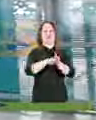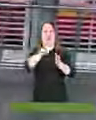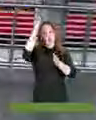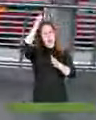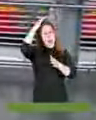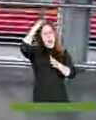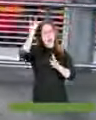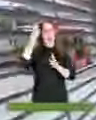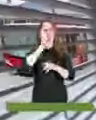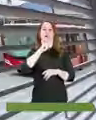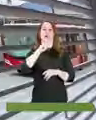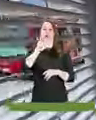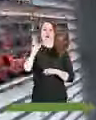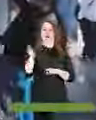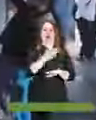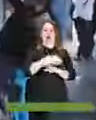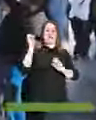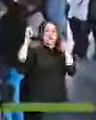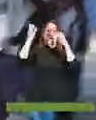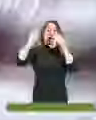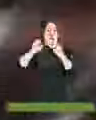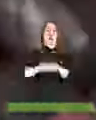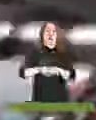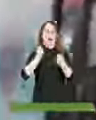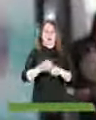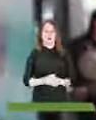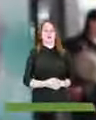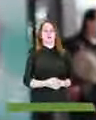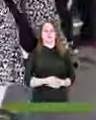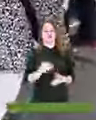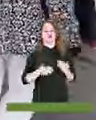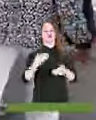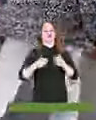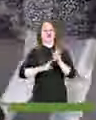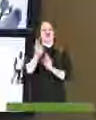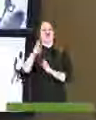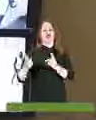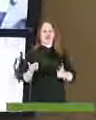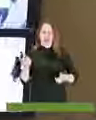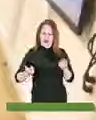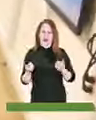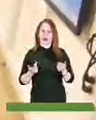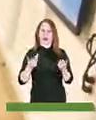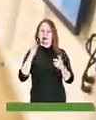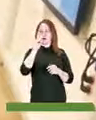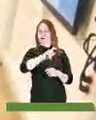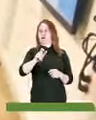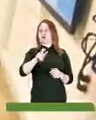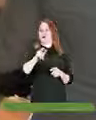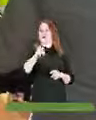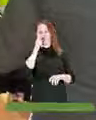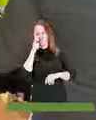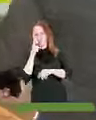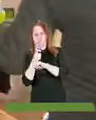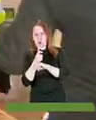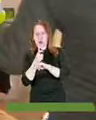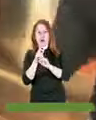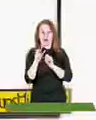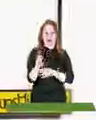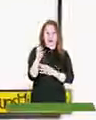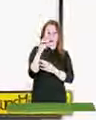125 afectados por actos vandálicos. Avanzamos en la lucha contra la evasión con acciones de monitoreo,